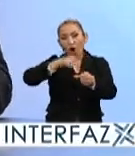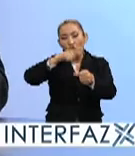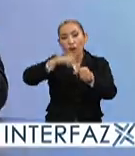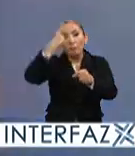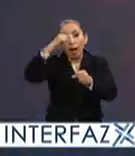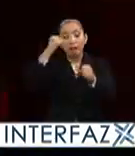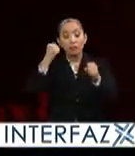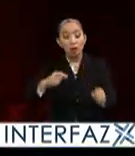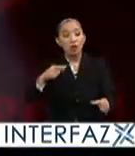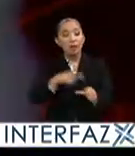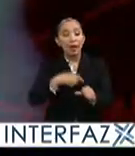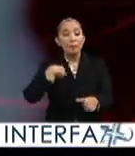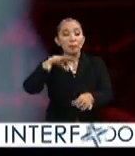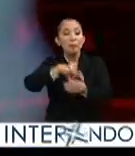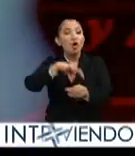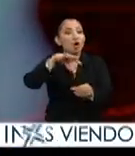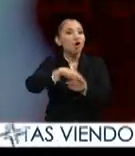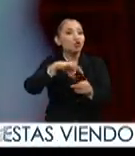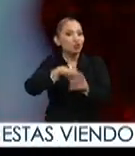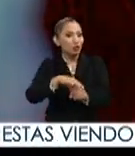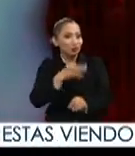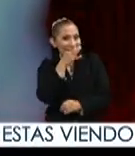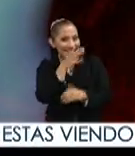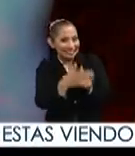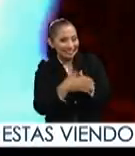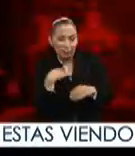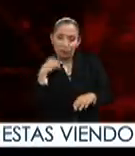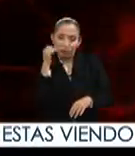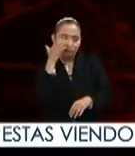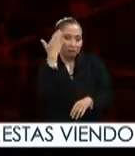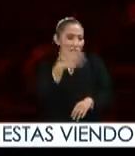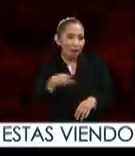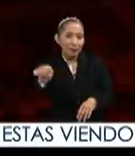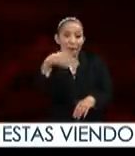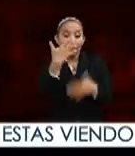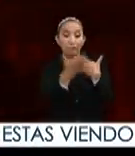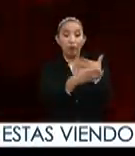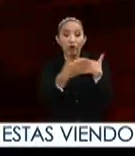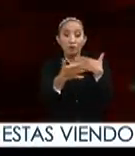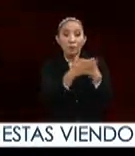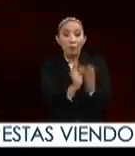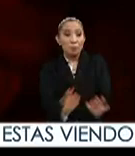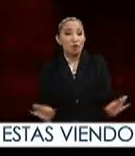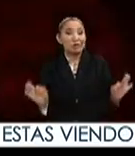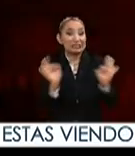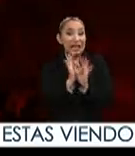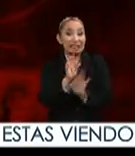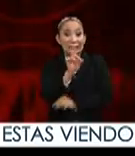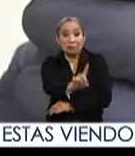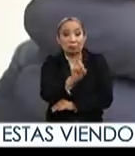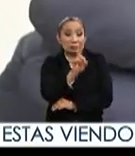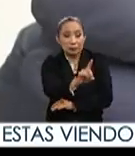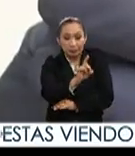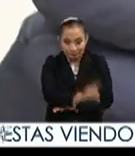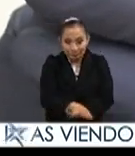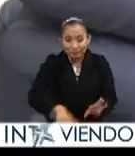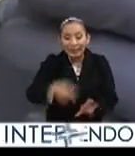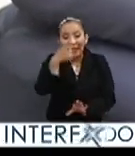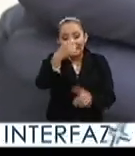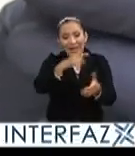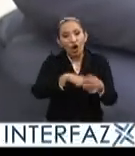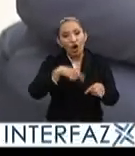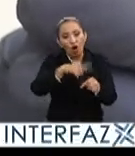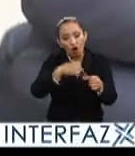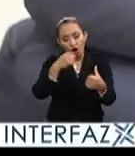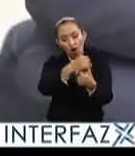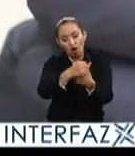mayor certidumbre a las jornadas electorales. Nosotros, como todos sabemos, viviremos una muy importante el próximo domingo. Este